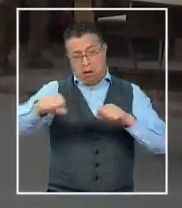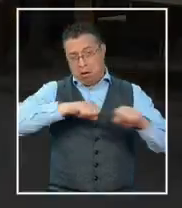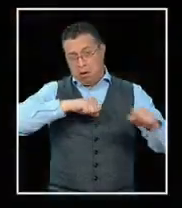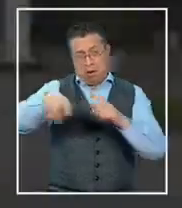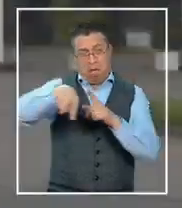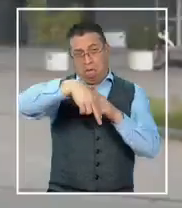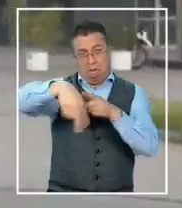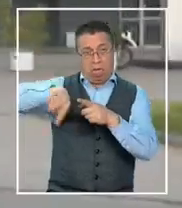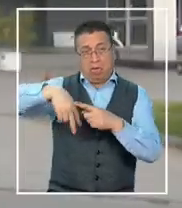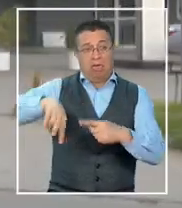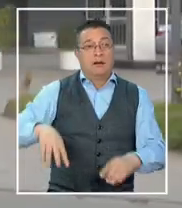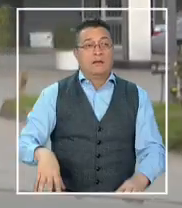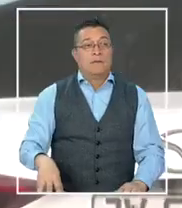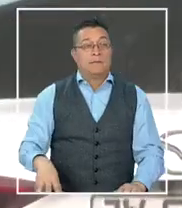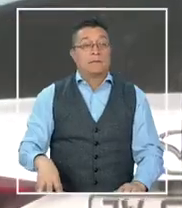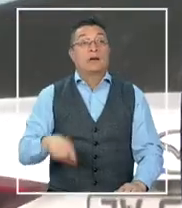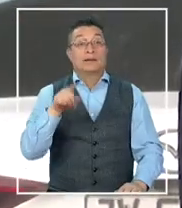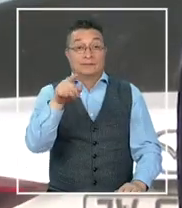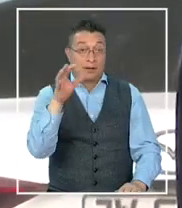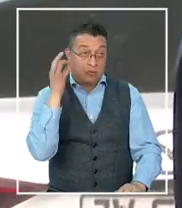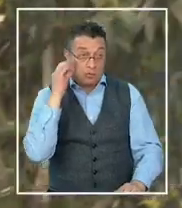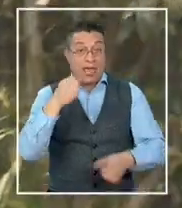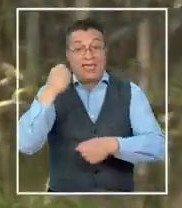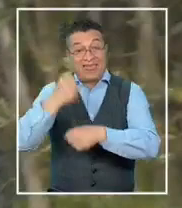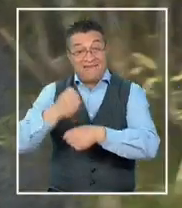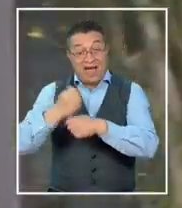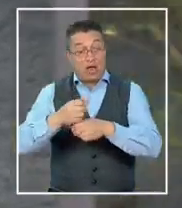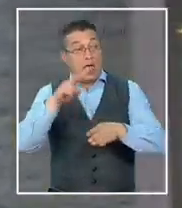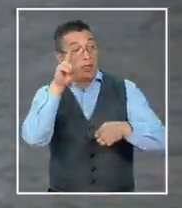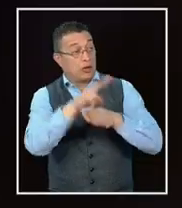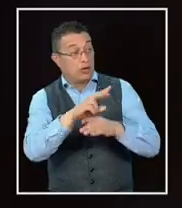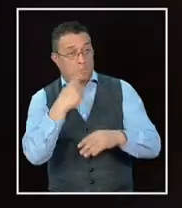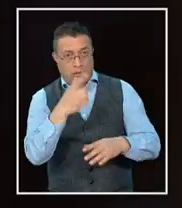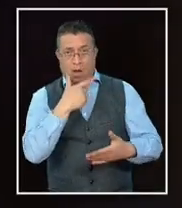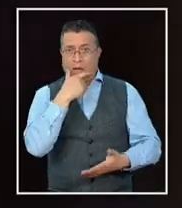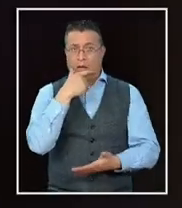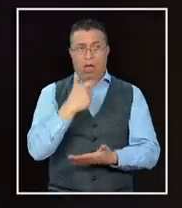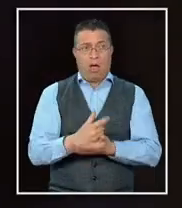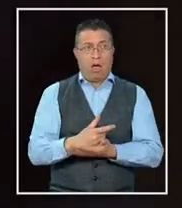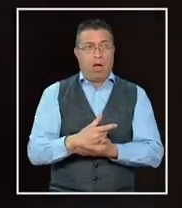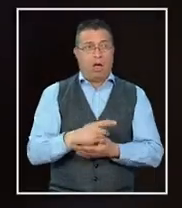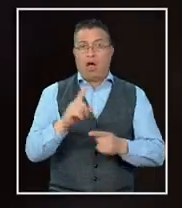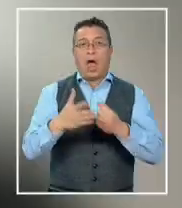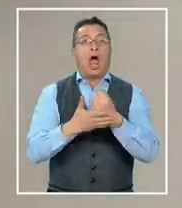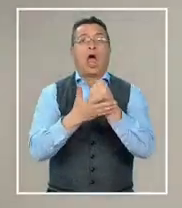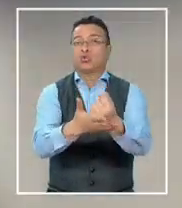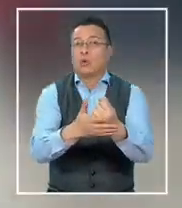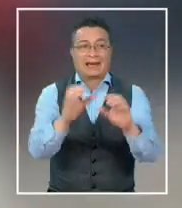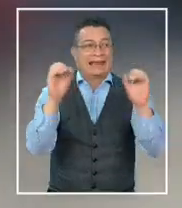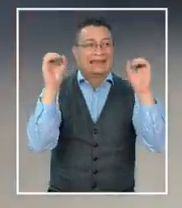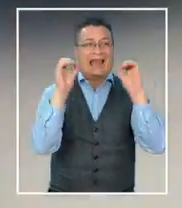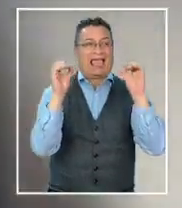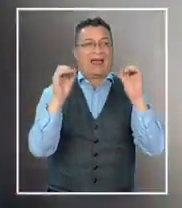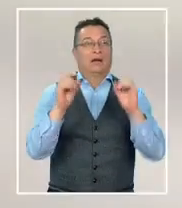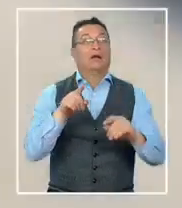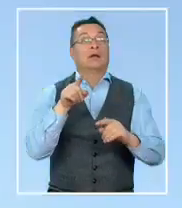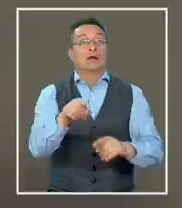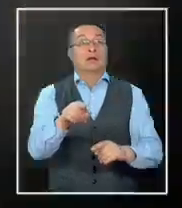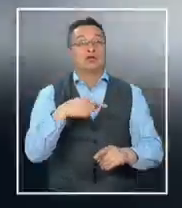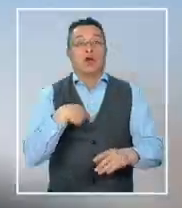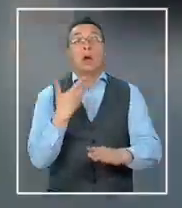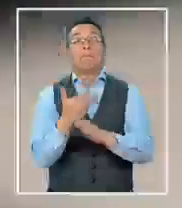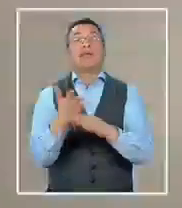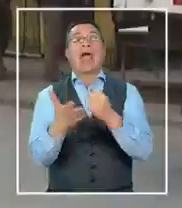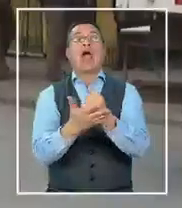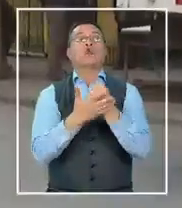chamarrió. Según Dominique, los trabajadores y testigos quedaron atónitos. Nadie le ayudó. En ese forcejeo yo pido